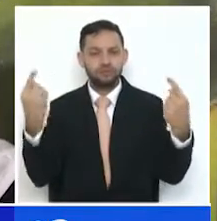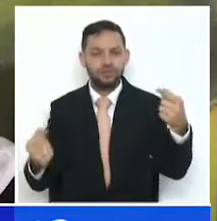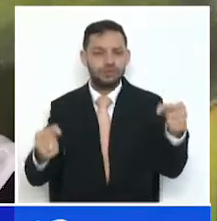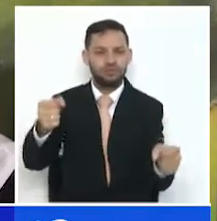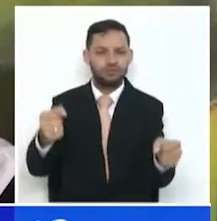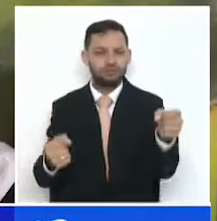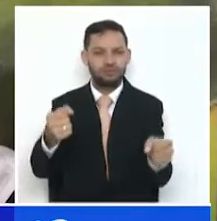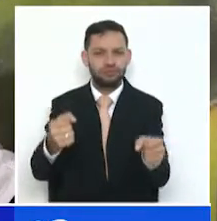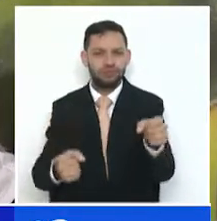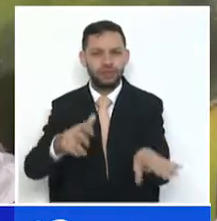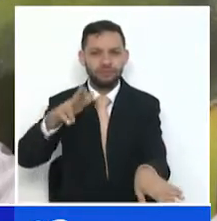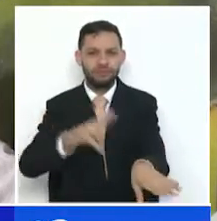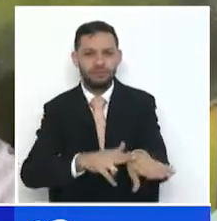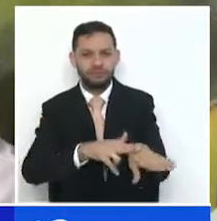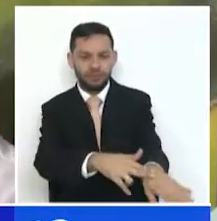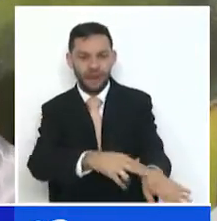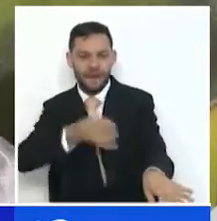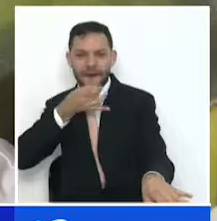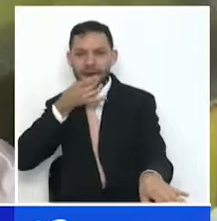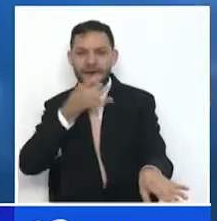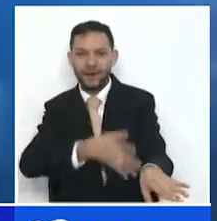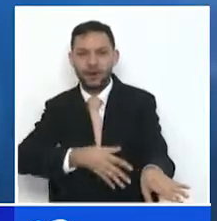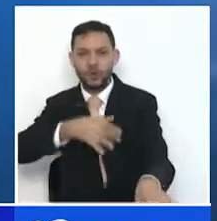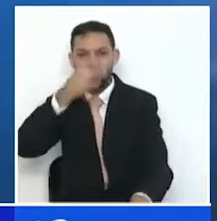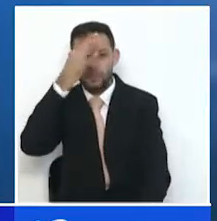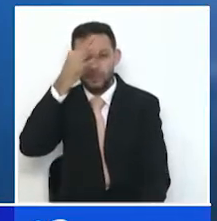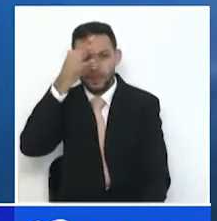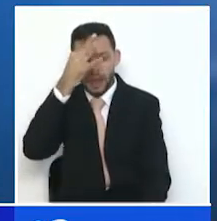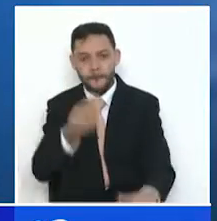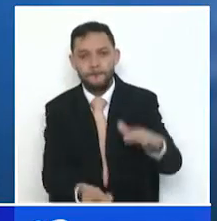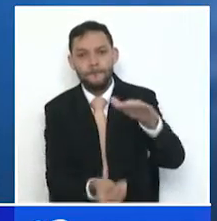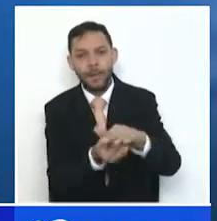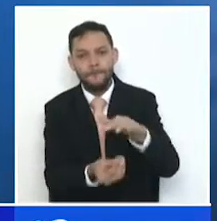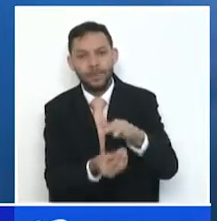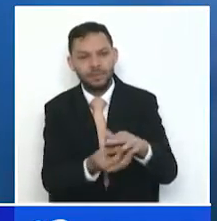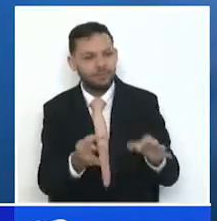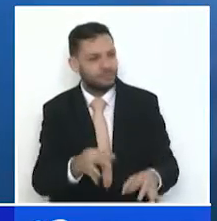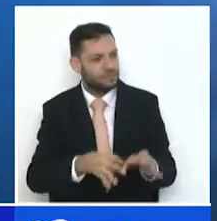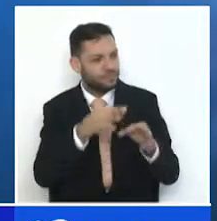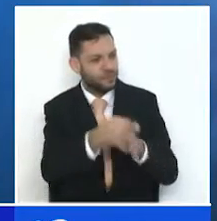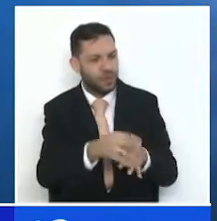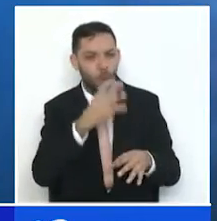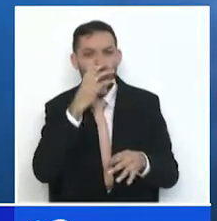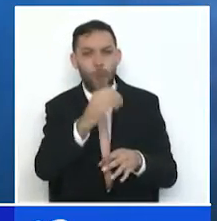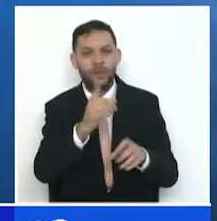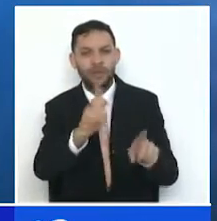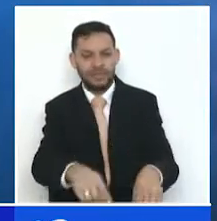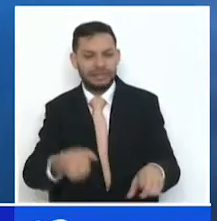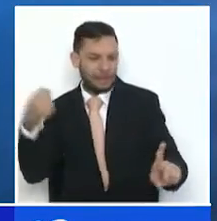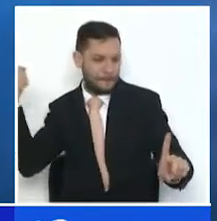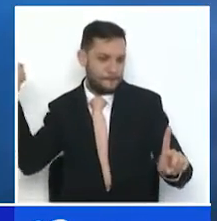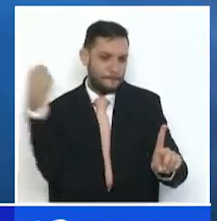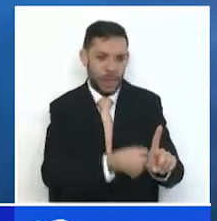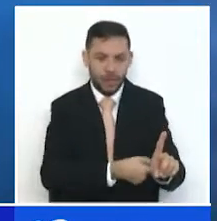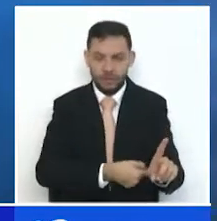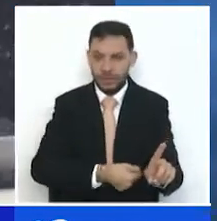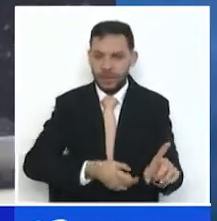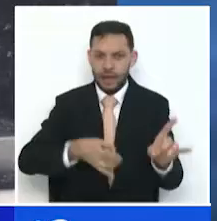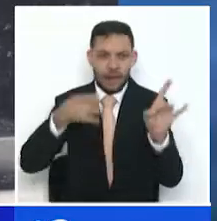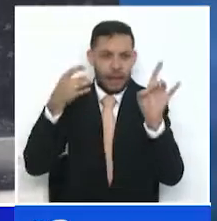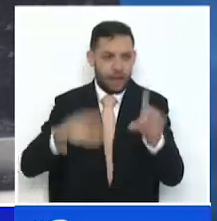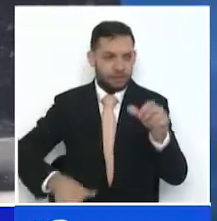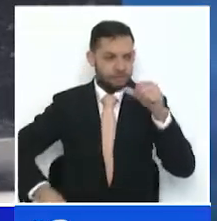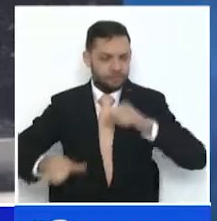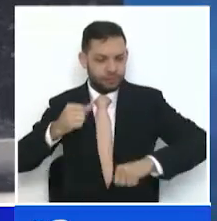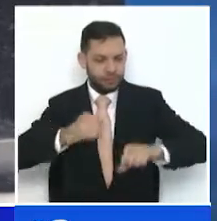más necesitadas de nuestro departamento, que es el Hospital de Pueblo Rico. El conductor de la ambulancia también fue agredido. Aunque las heridas no fueron de gravedad,